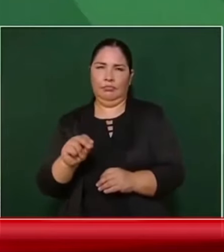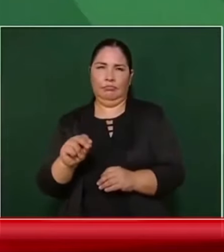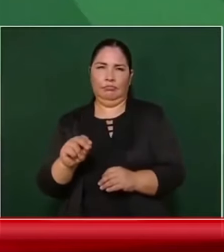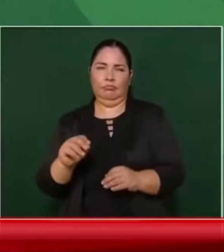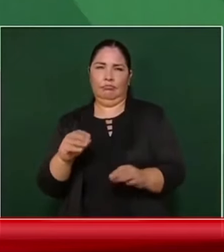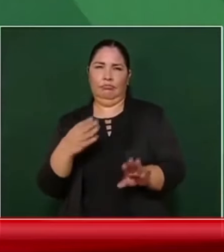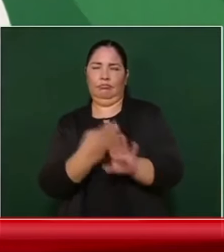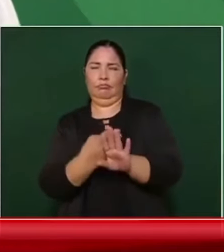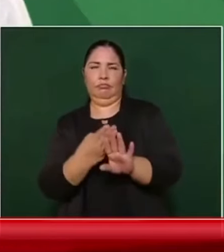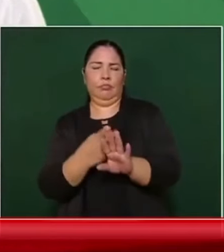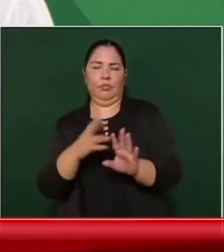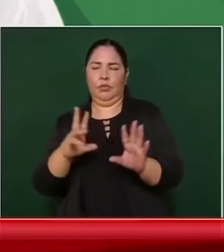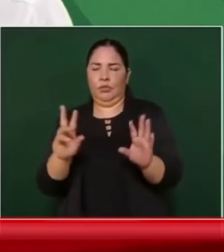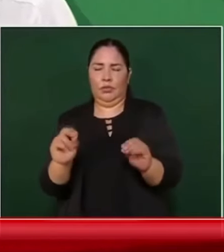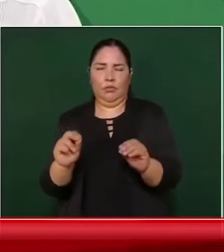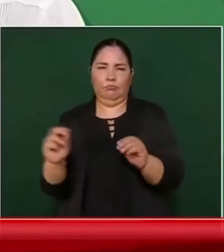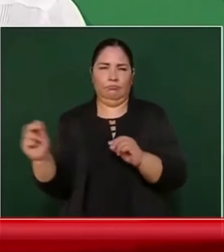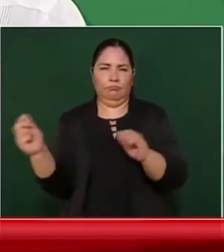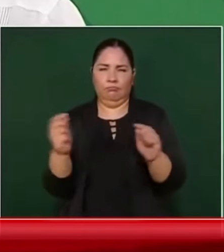una